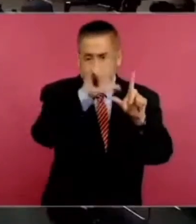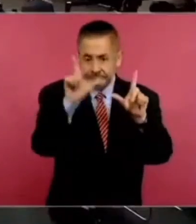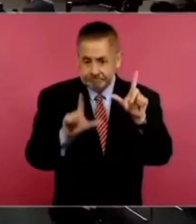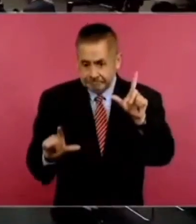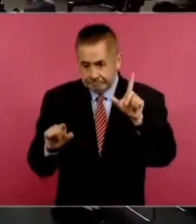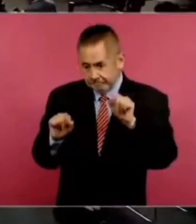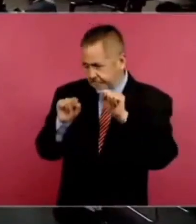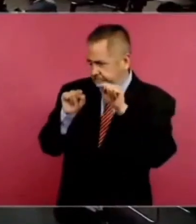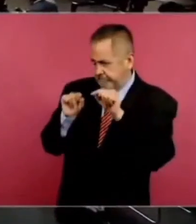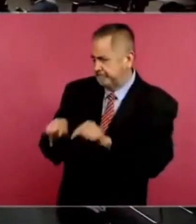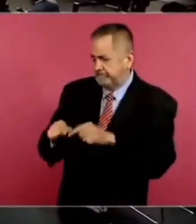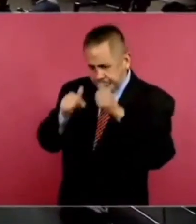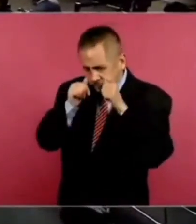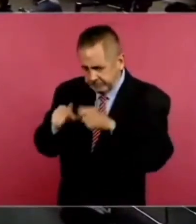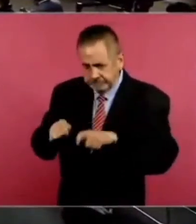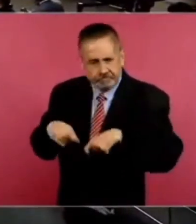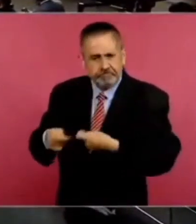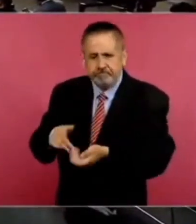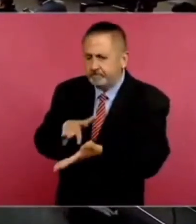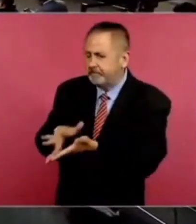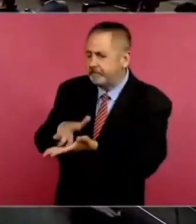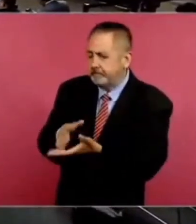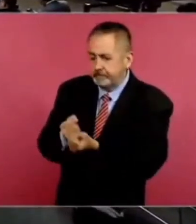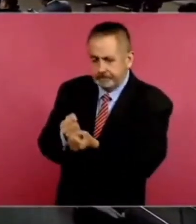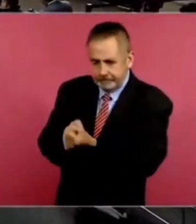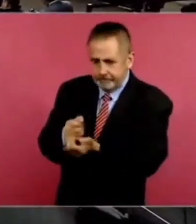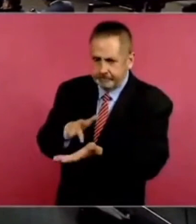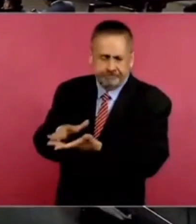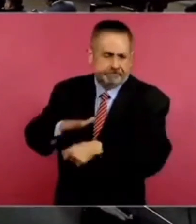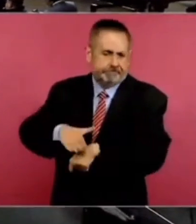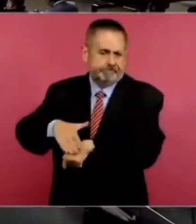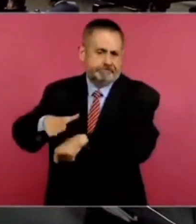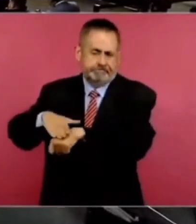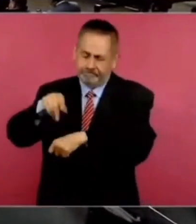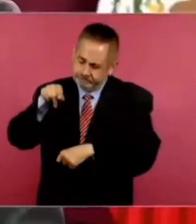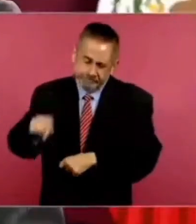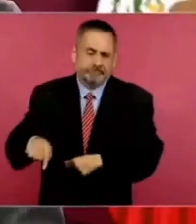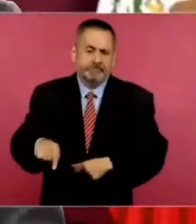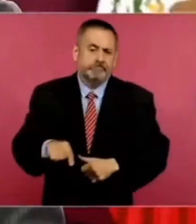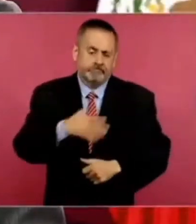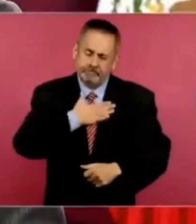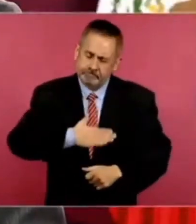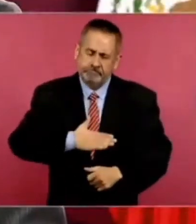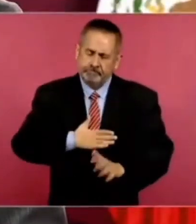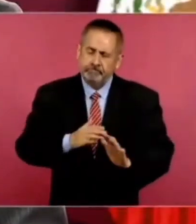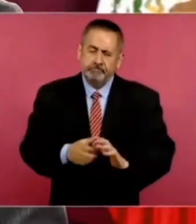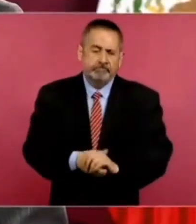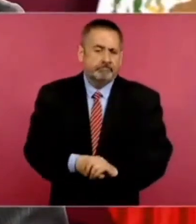volteara a ver al sureste.